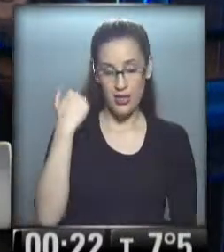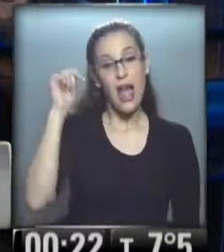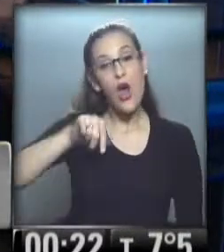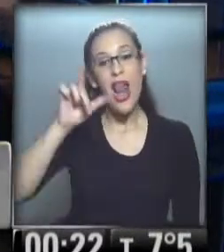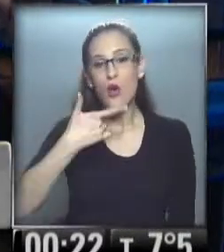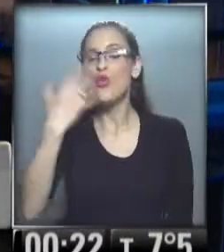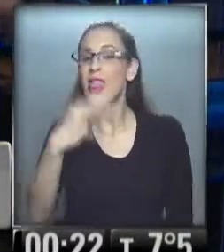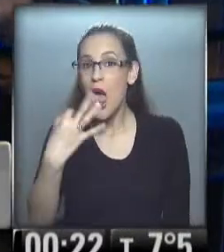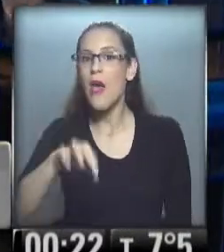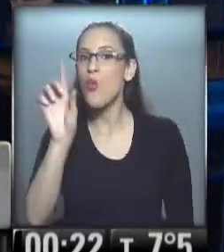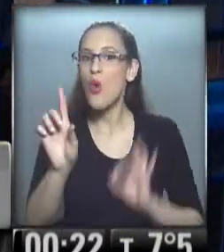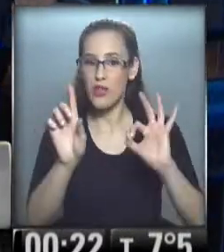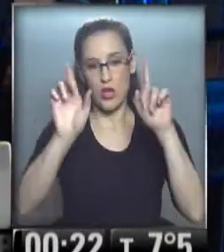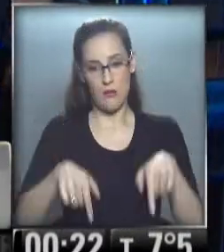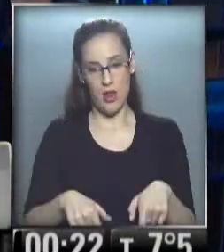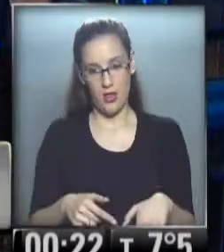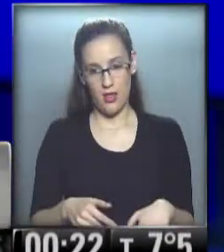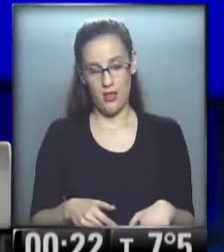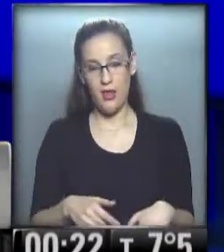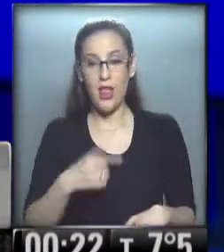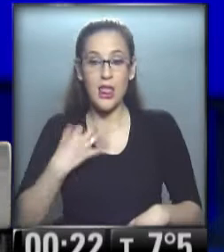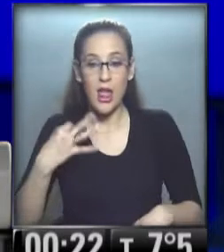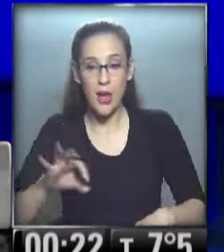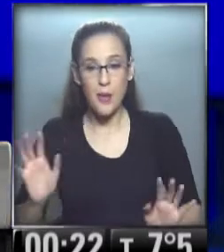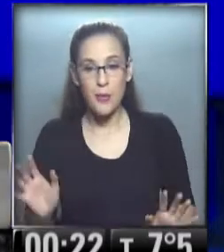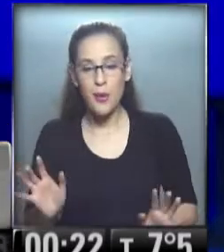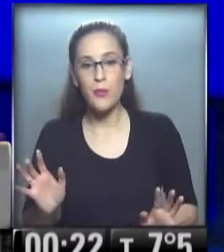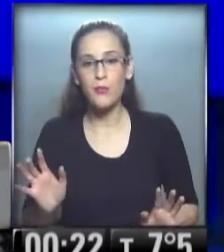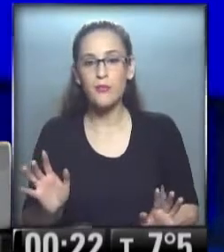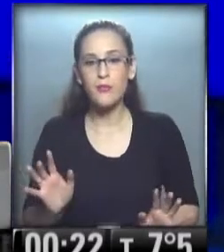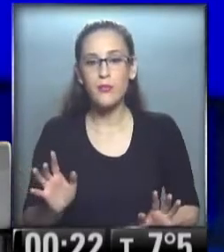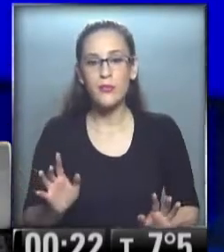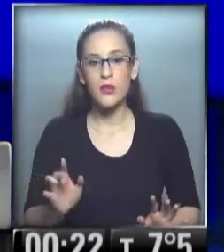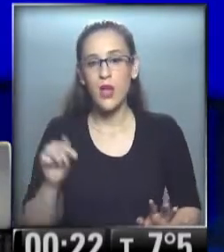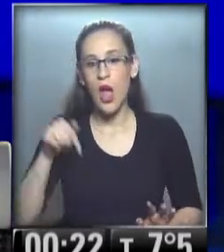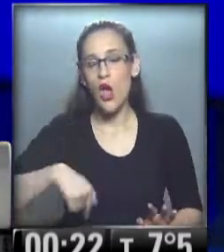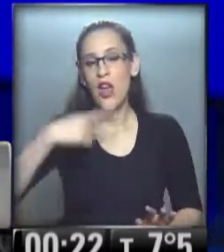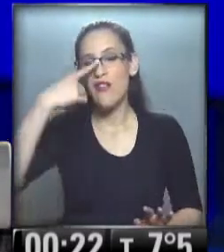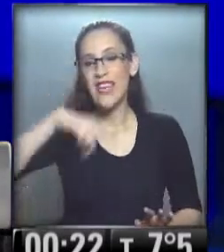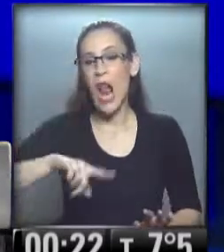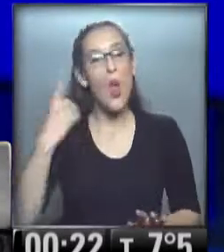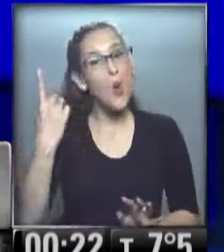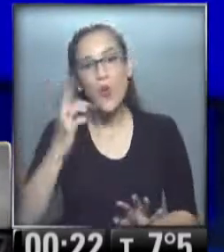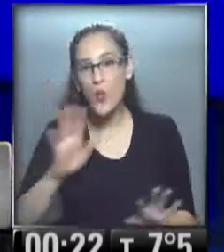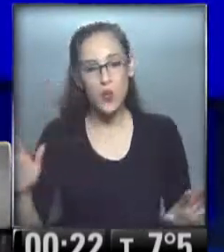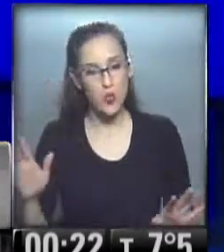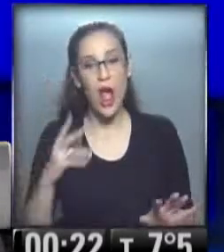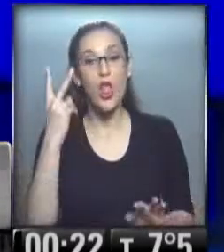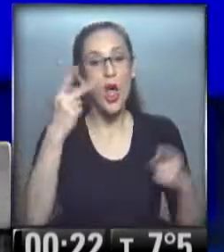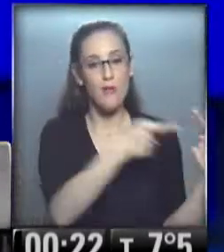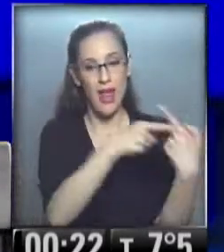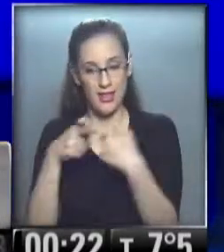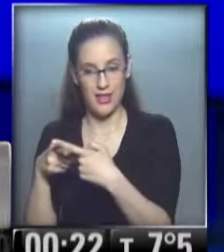mismo el mismo resultado o tratar de darlo vuelta en esta final es una sola final digamos una sola instancia y obviamente en dos partidos